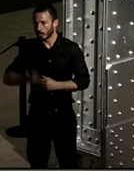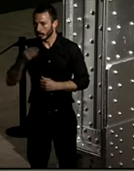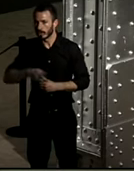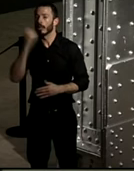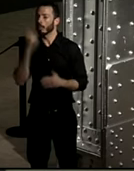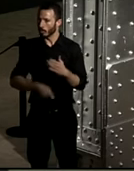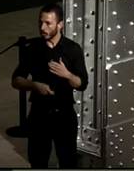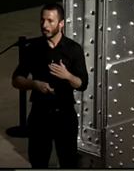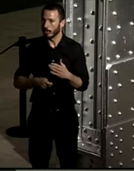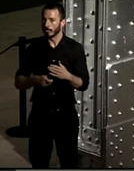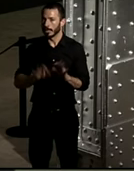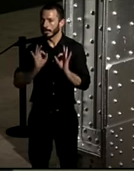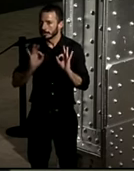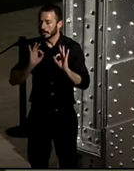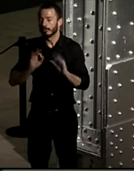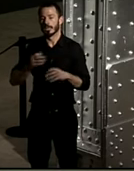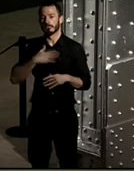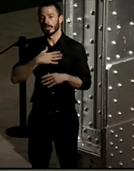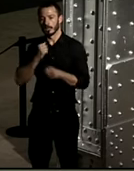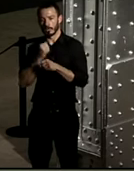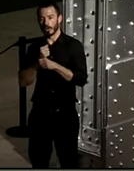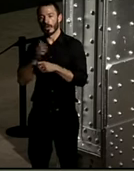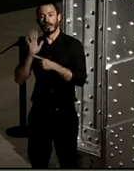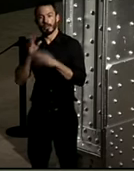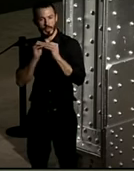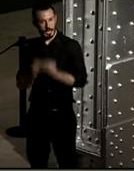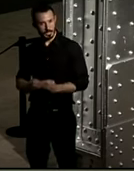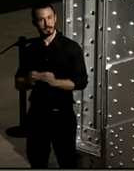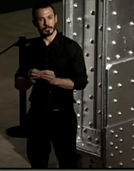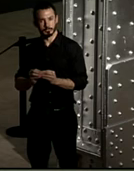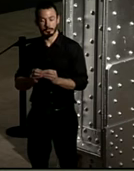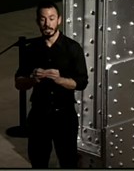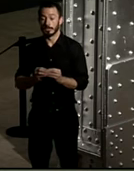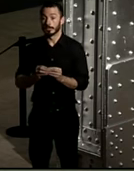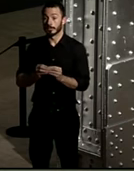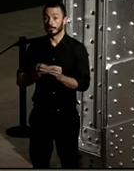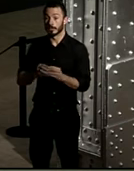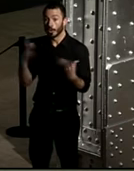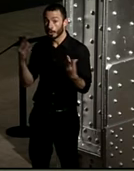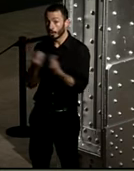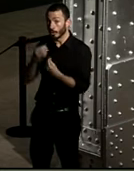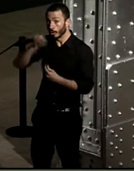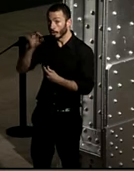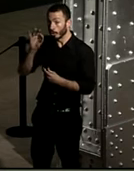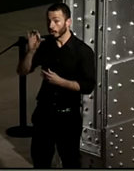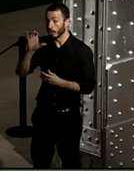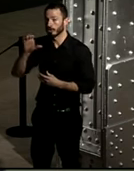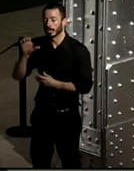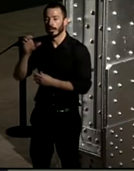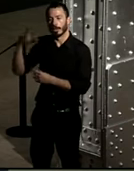trabajo como cineasta, ¿no? Y en ese sentido, pues con José te entiendes, yo me he entendido